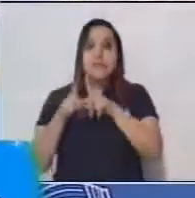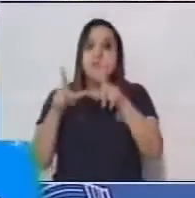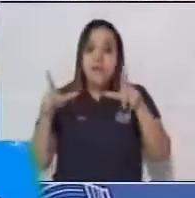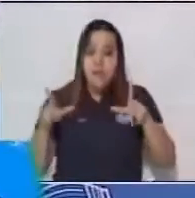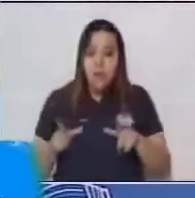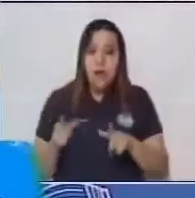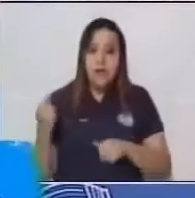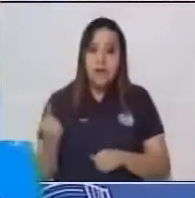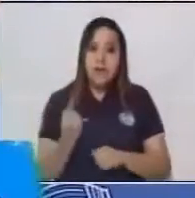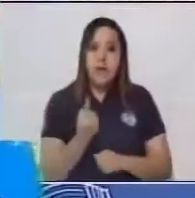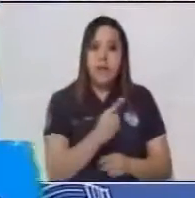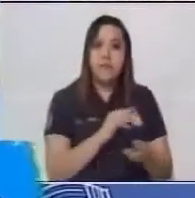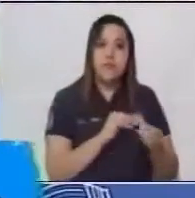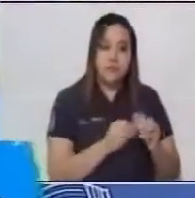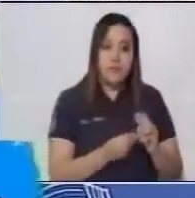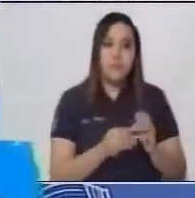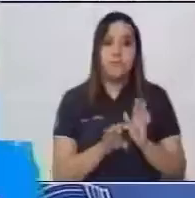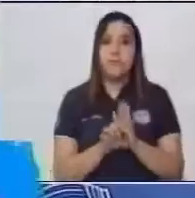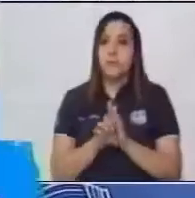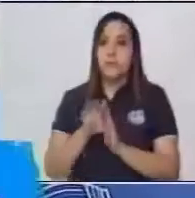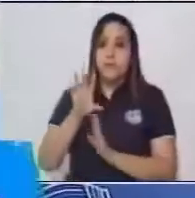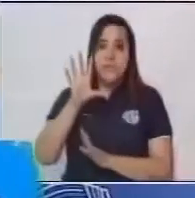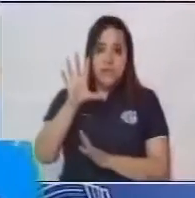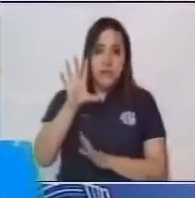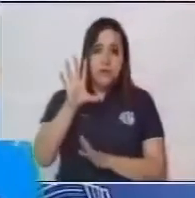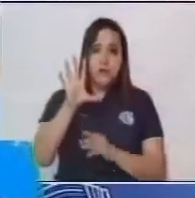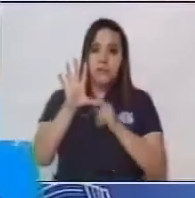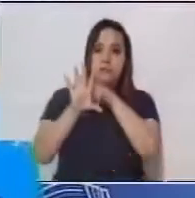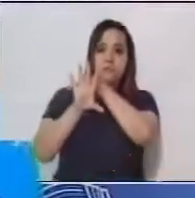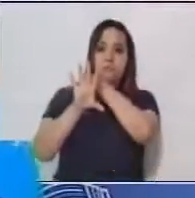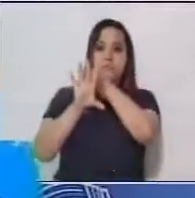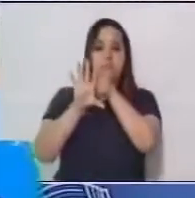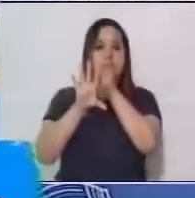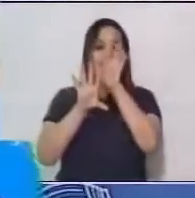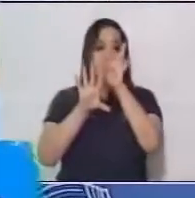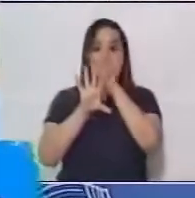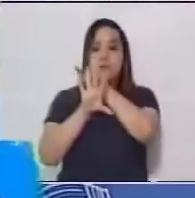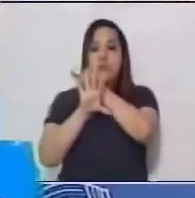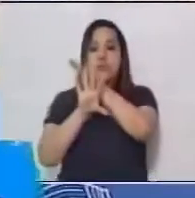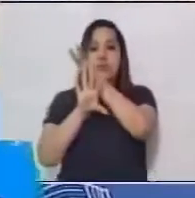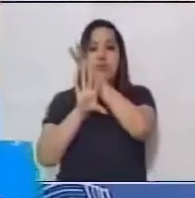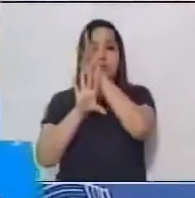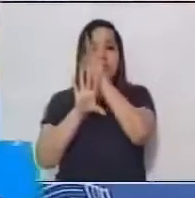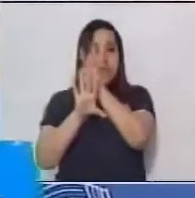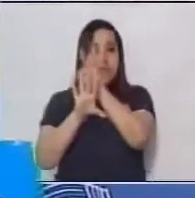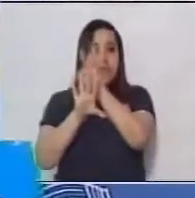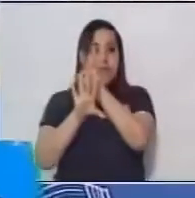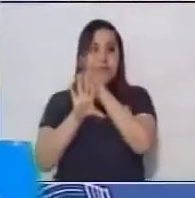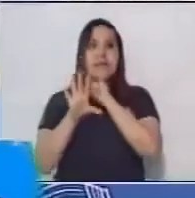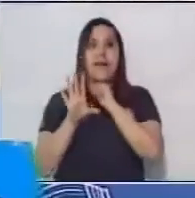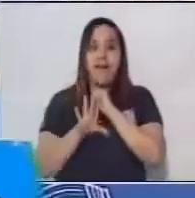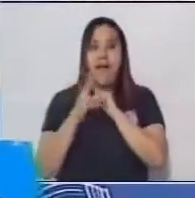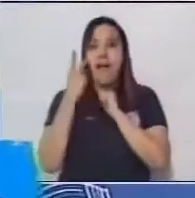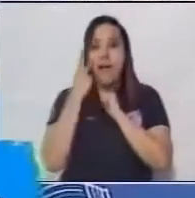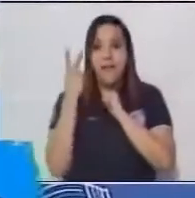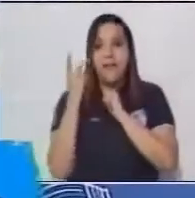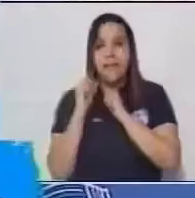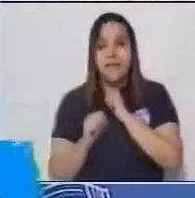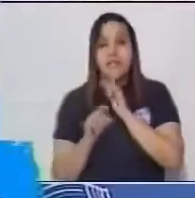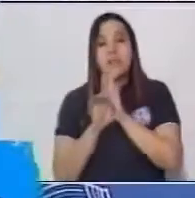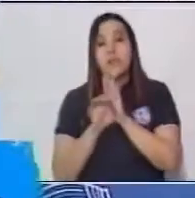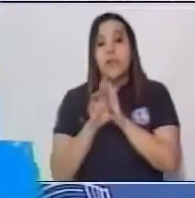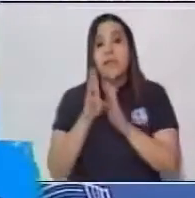que ocupa. Por ejemplo, el número 5 ocupa la posición 3. Entonces sería 2 por